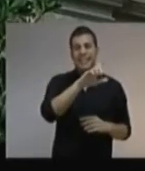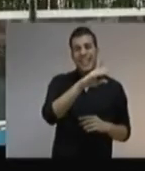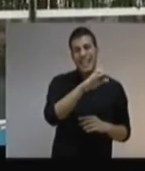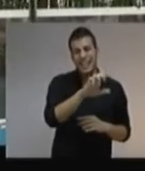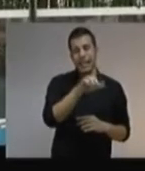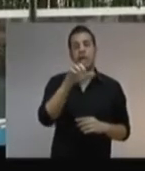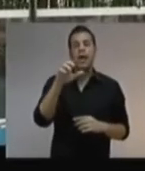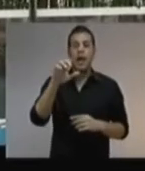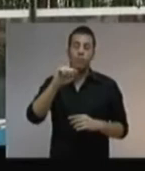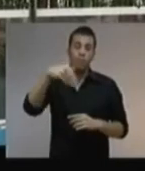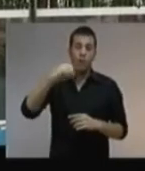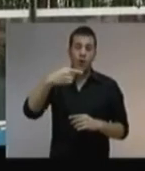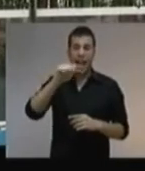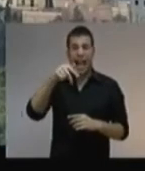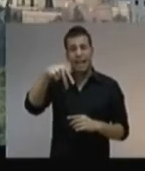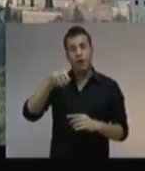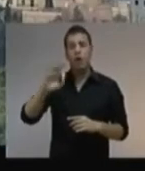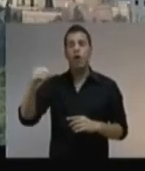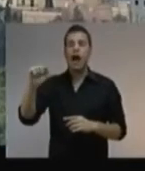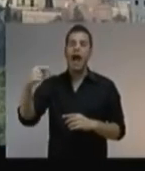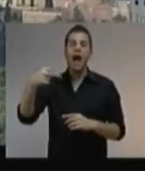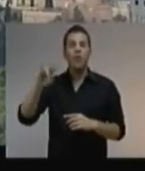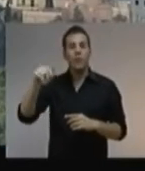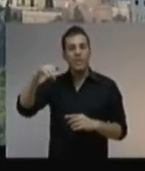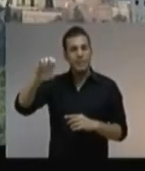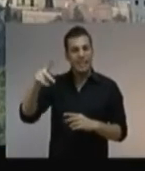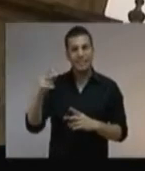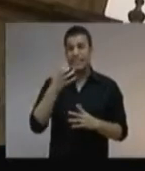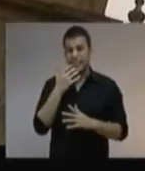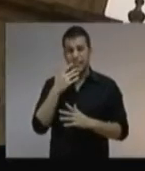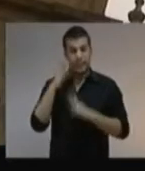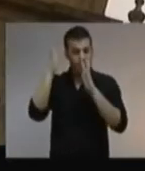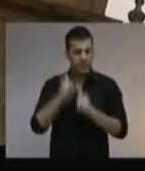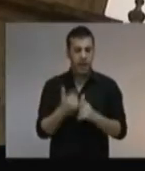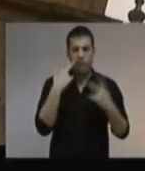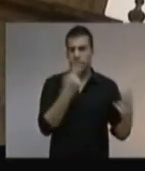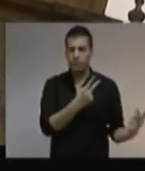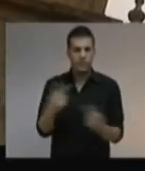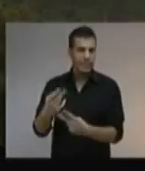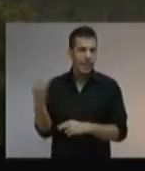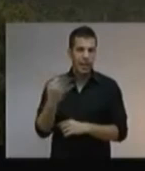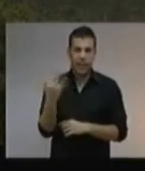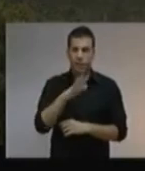Telde, Mogán o Agüimes resultan visitas imprescindibles para visitantes ávidos de historia y sabor propio.